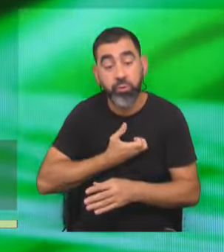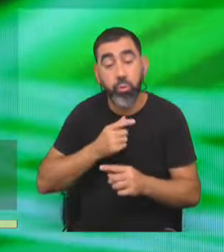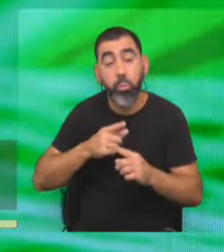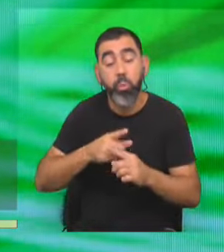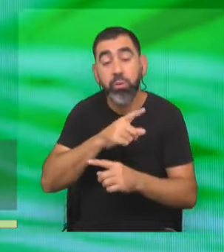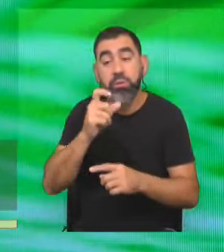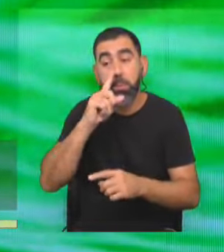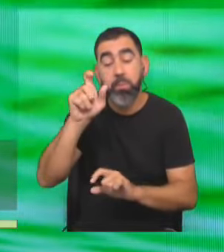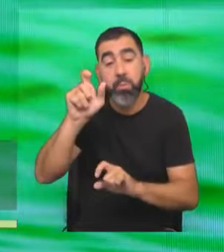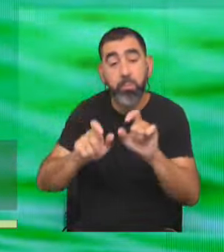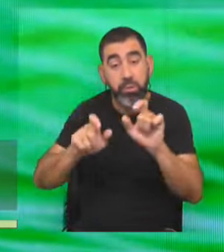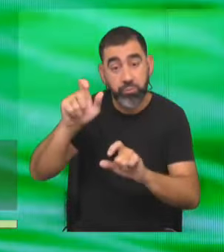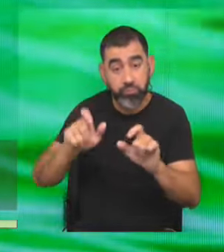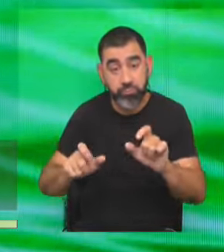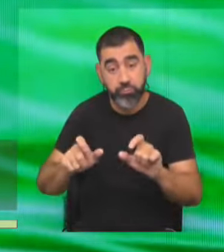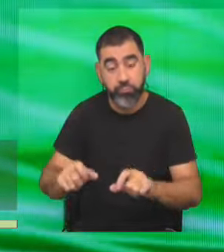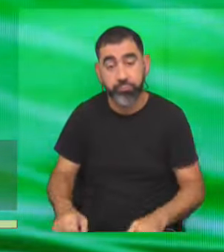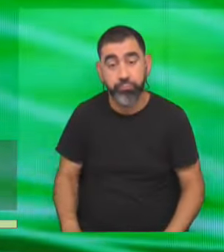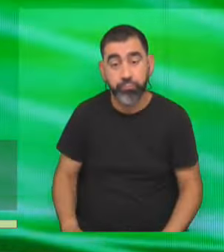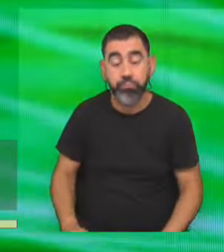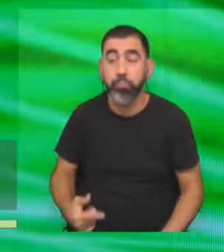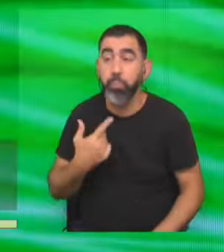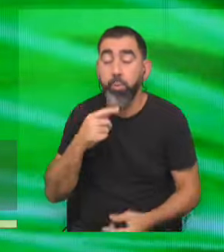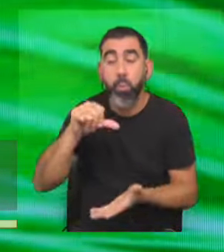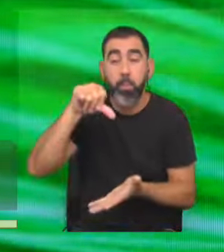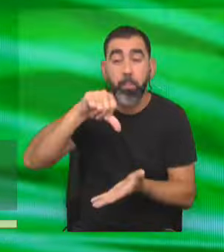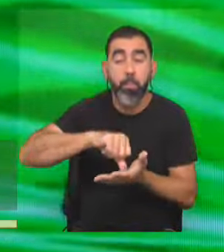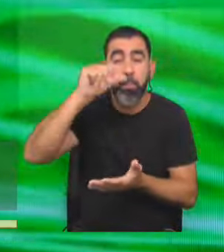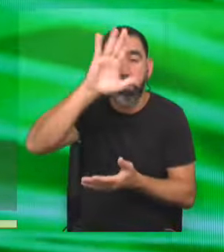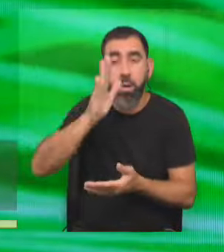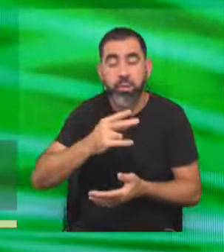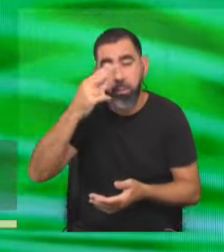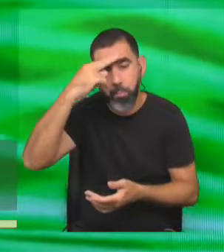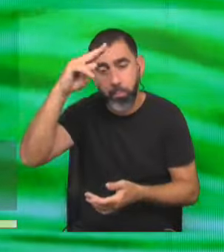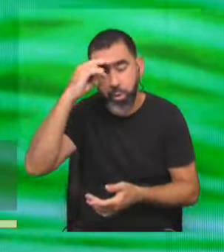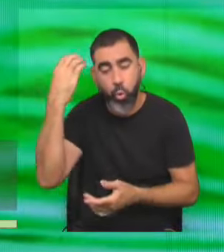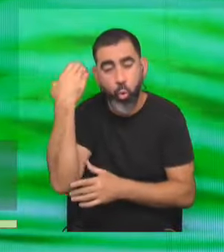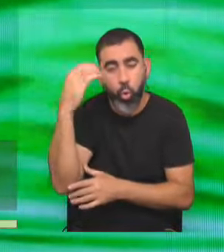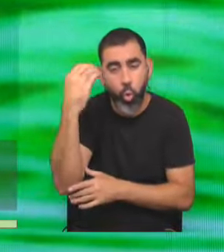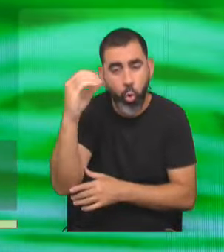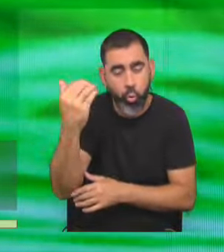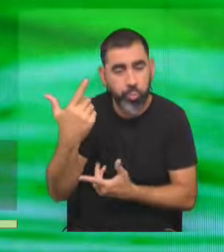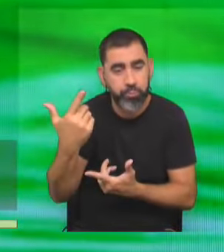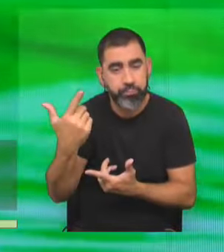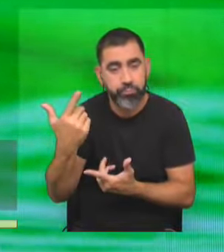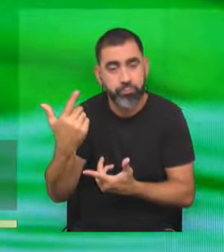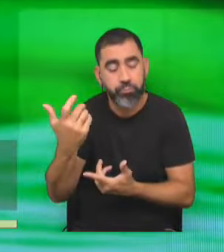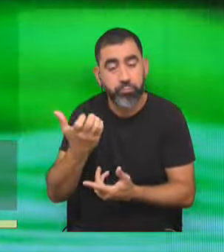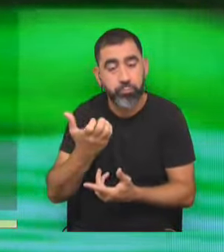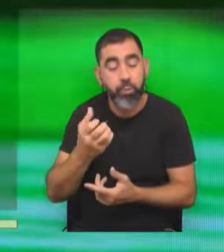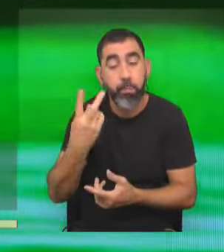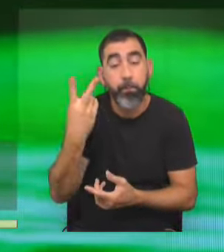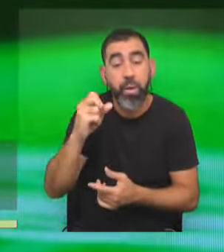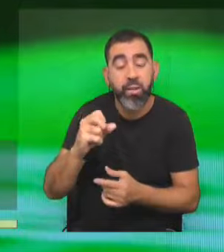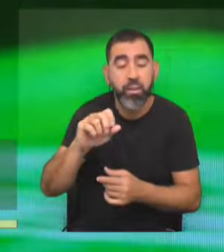100000 personas estamos hablando por ejemplo un país como Brasil México Colombia tienen tasa de domicilio de